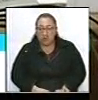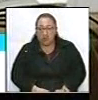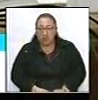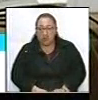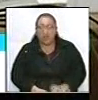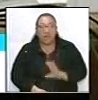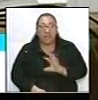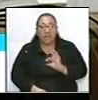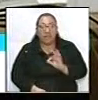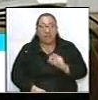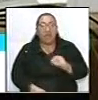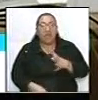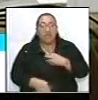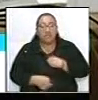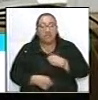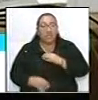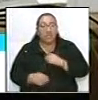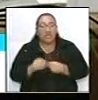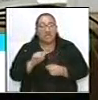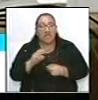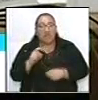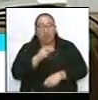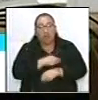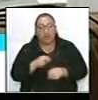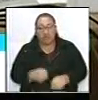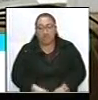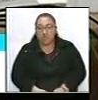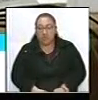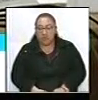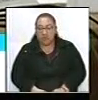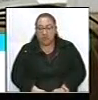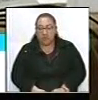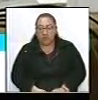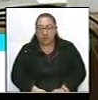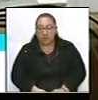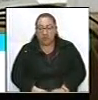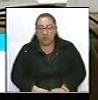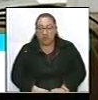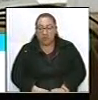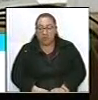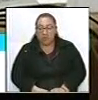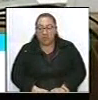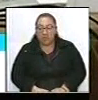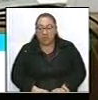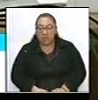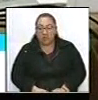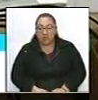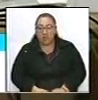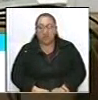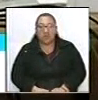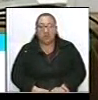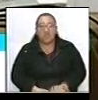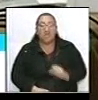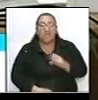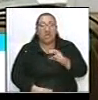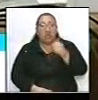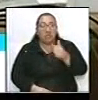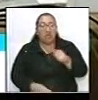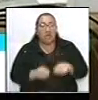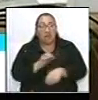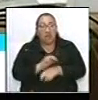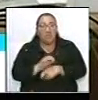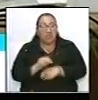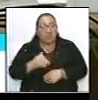aceptación para poder tener serenos profesionales, serenos competitivos, serenos debidamente capacitados y